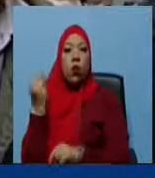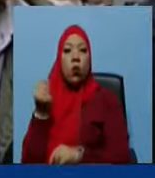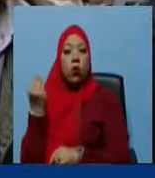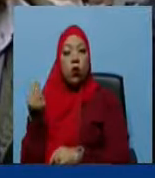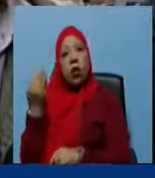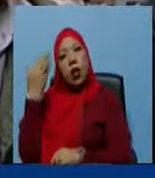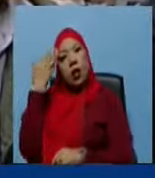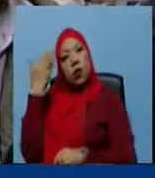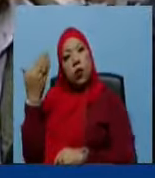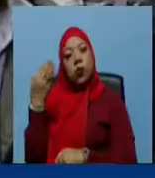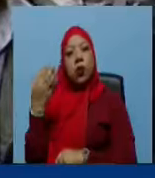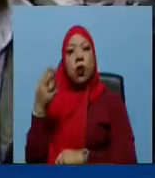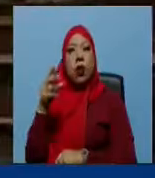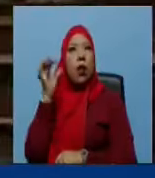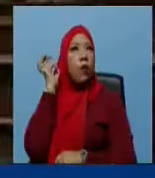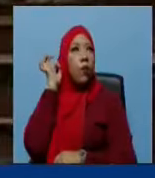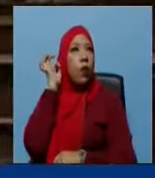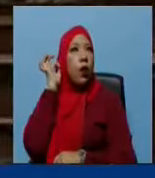una de las muchachas, a Nancy,